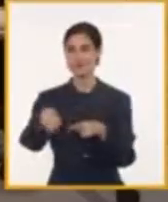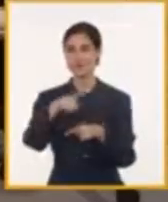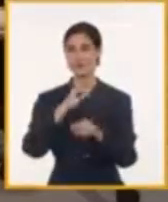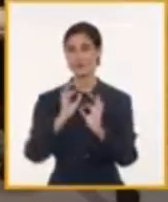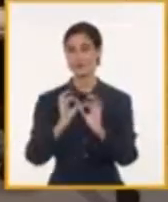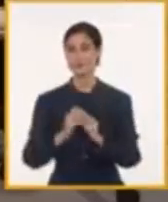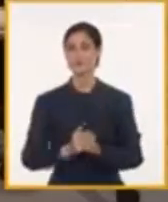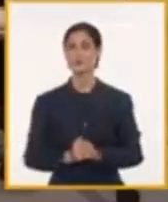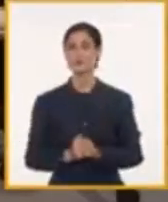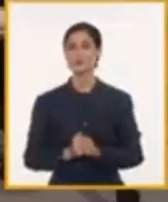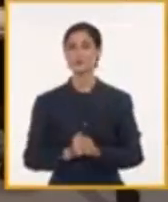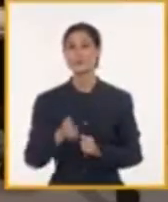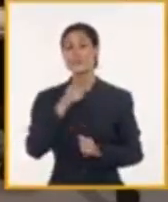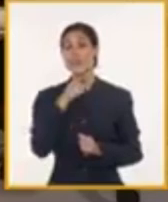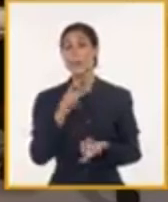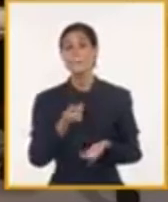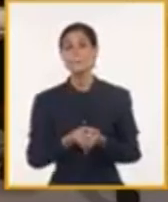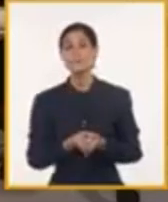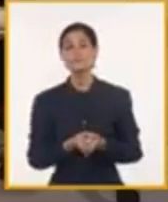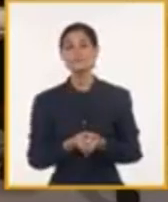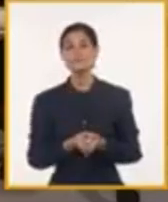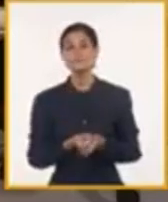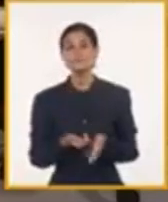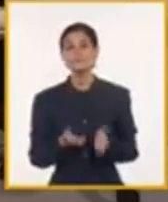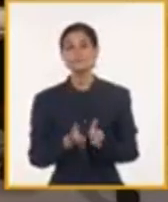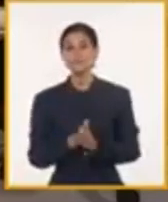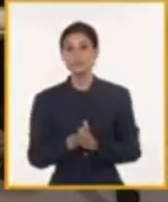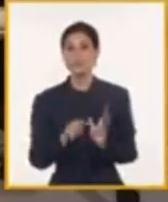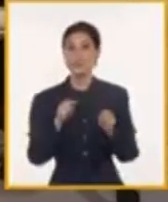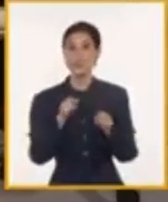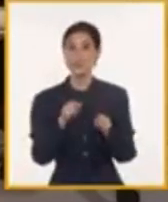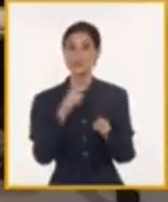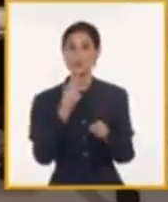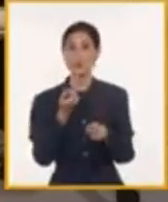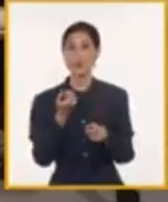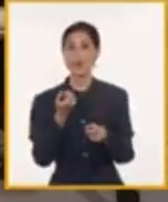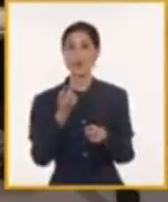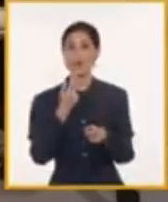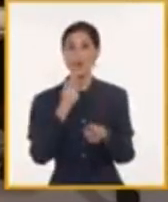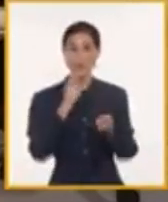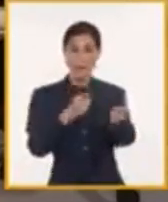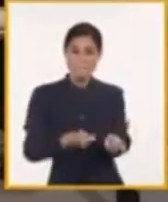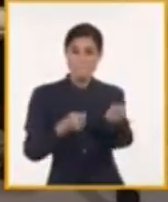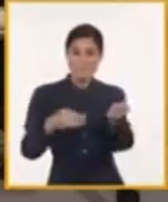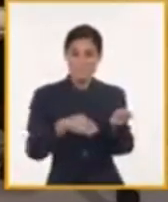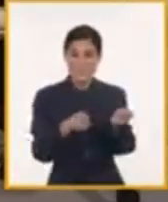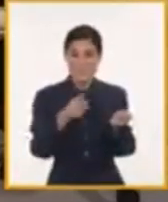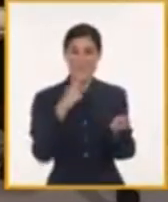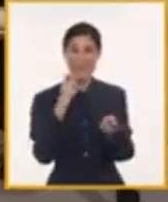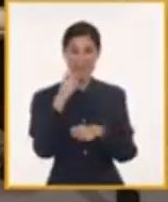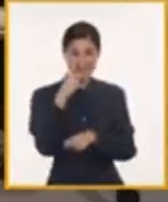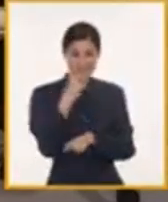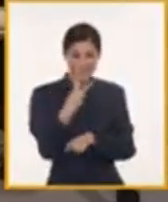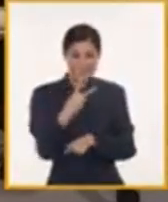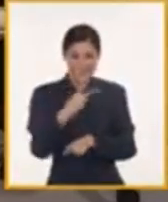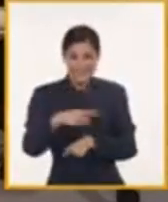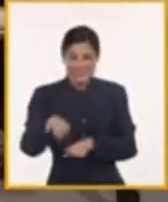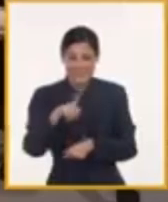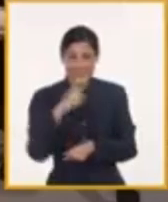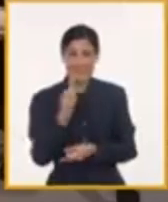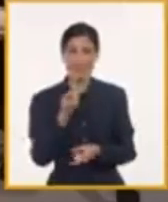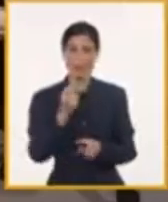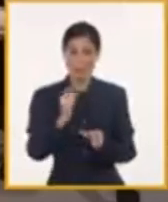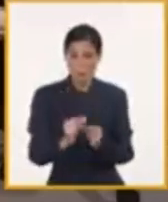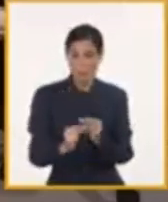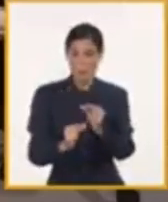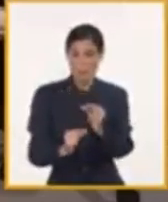decía, lleva tanto el desarrollo de la camaricultura, la pesca, todas las artes, todo lleva un